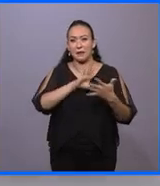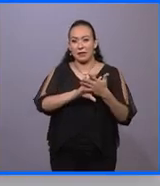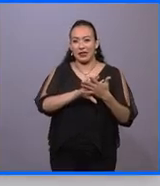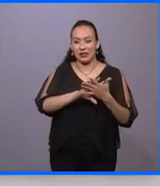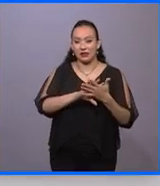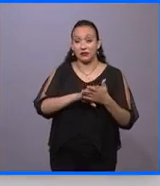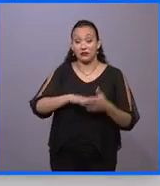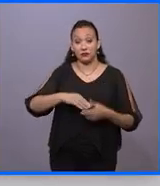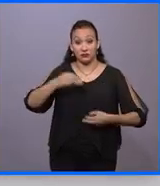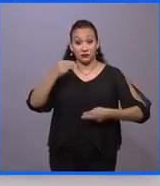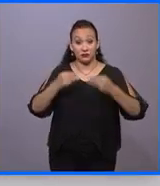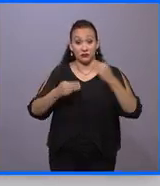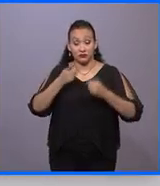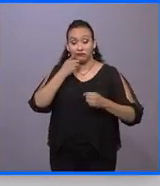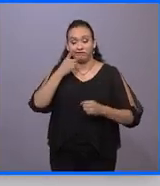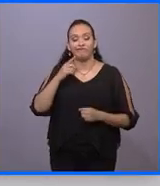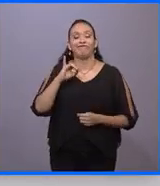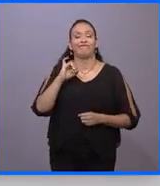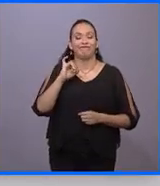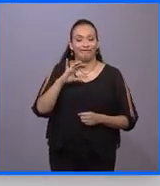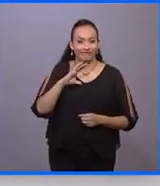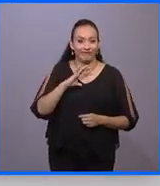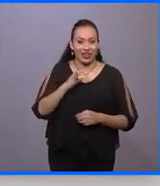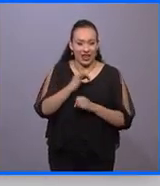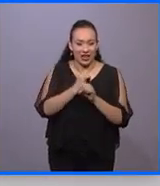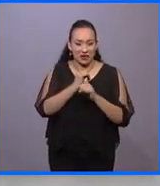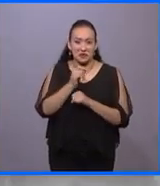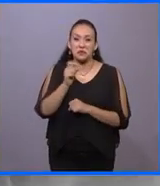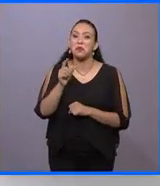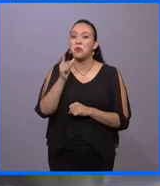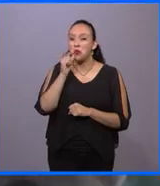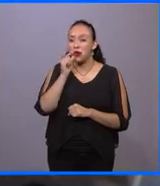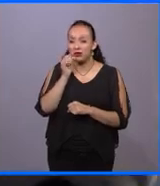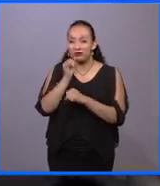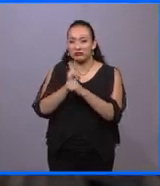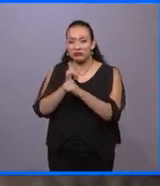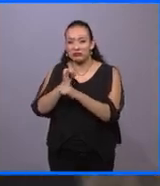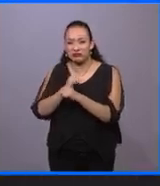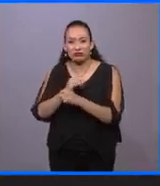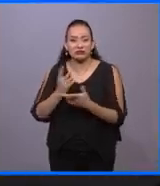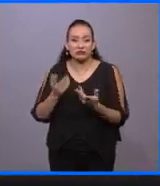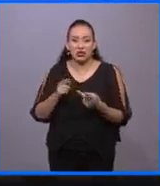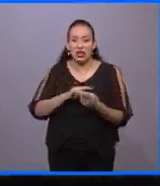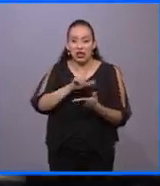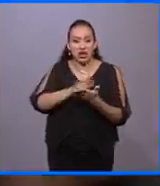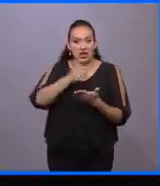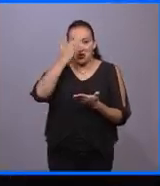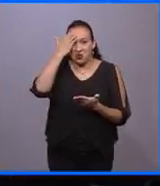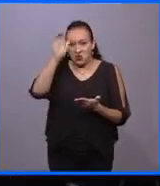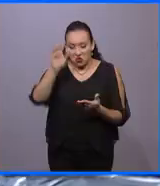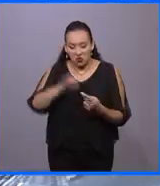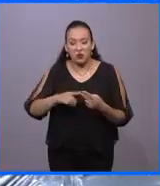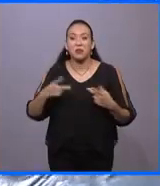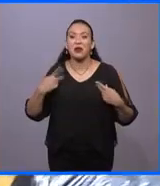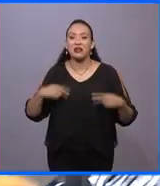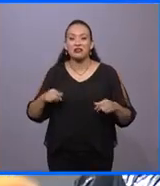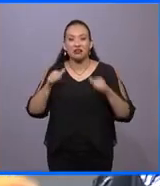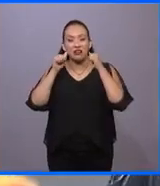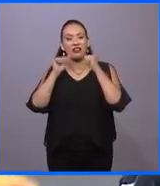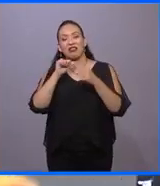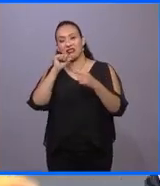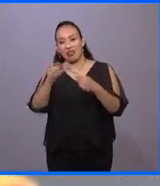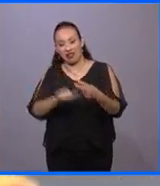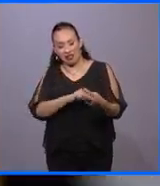acusatorio, magistrados agregaron las deficiencias en la investigación policíaca, el desconocimiento de la ley, la impunidad y los